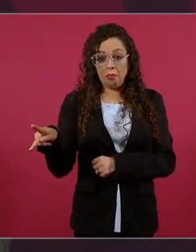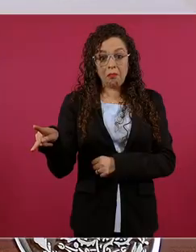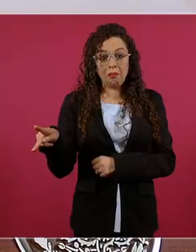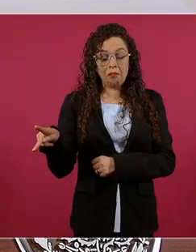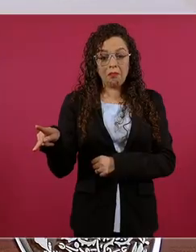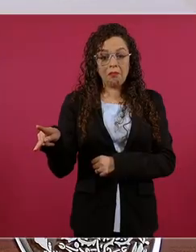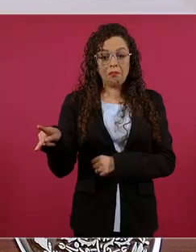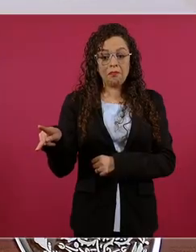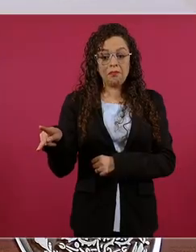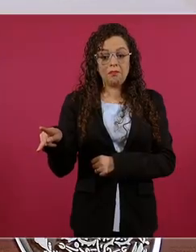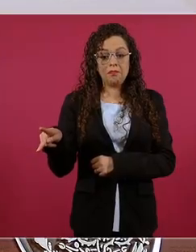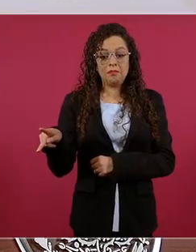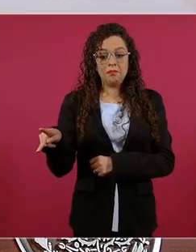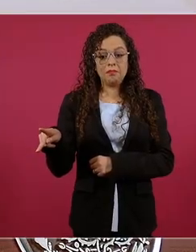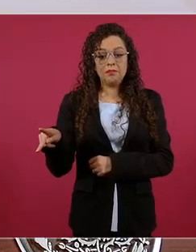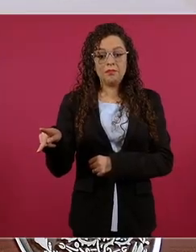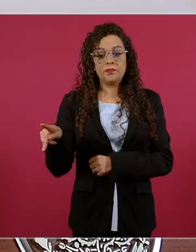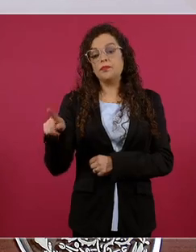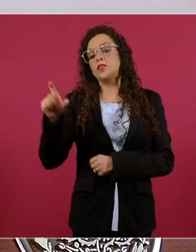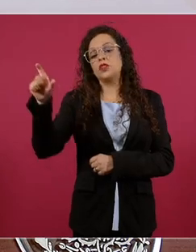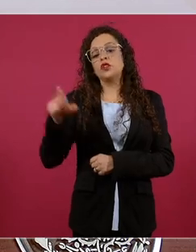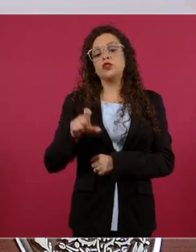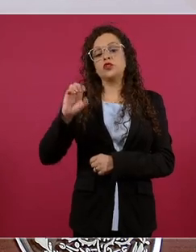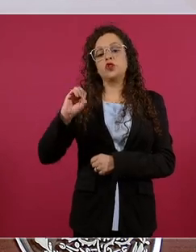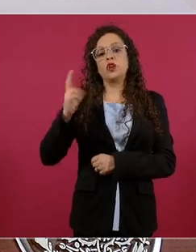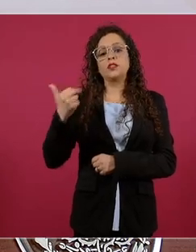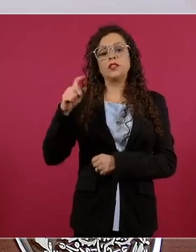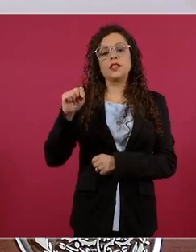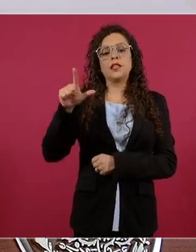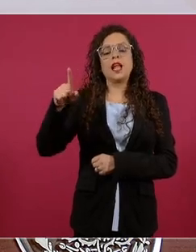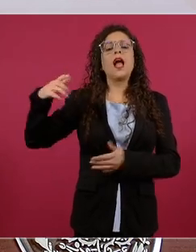¿Dónde ganó Xóchitl?